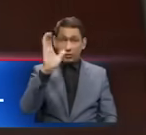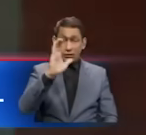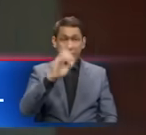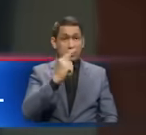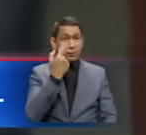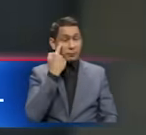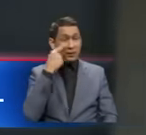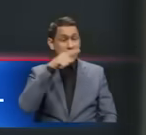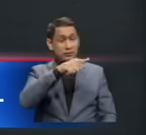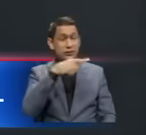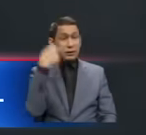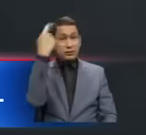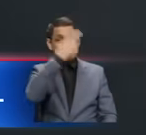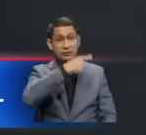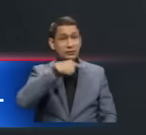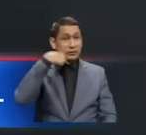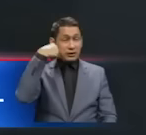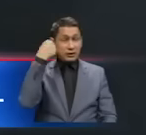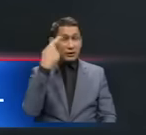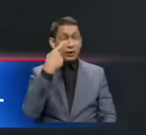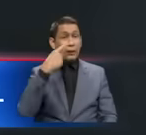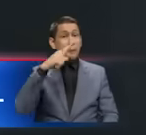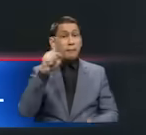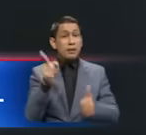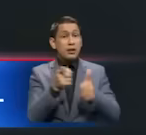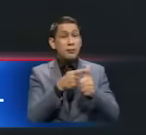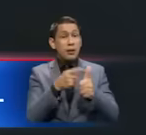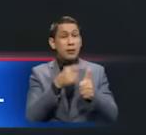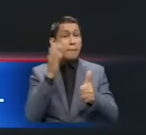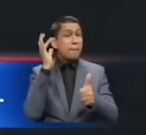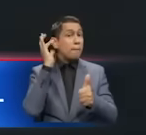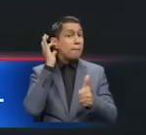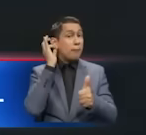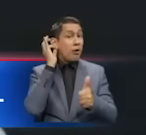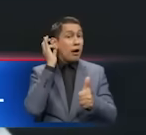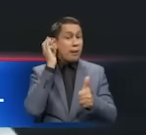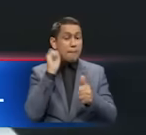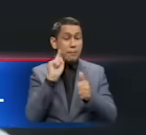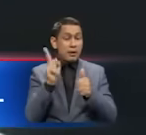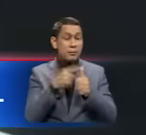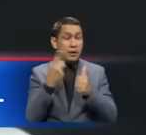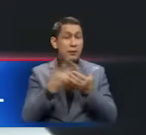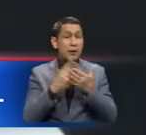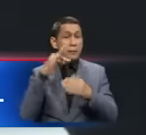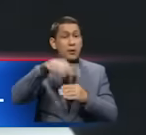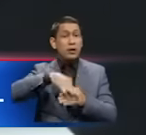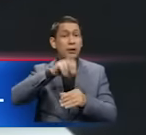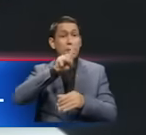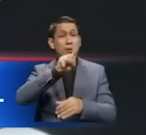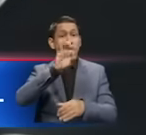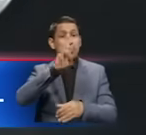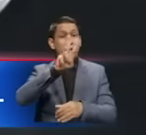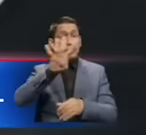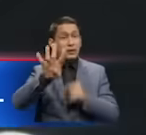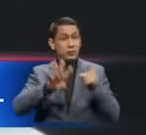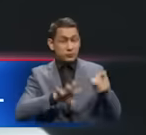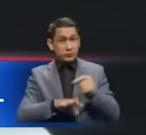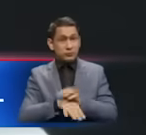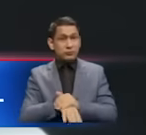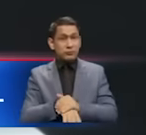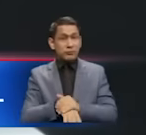Procel, quien fue la primera mujer en América del Sur en ejercer el derecho al voto en 1924, y también